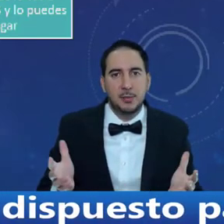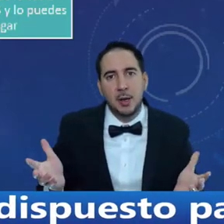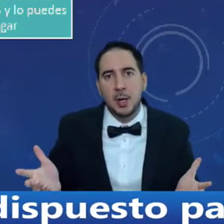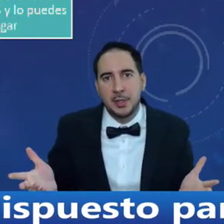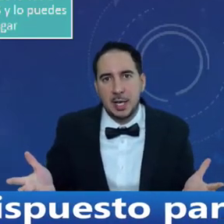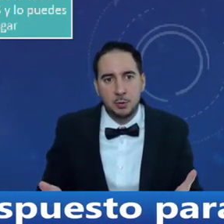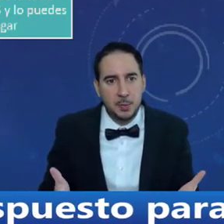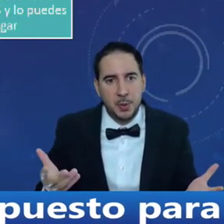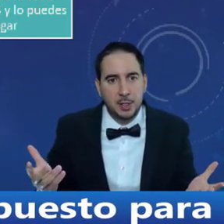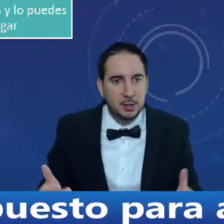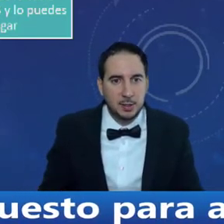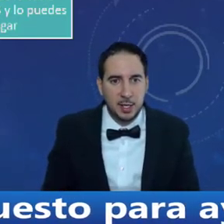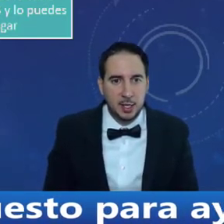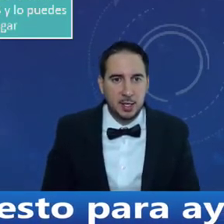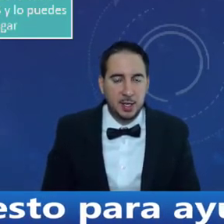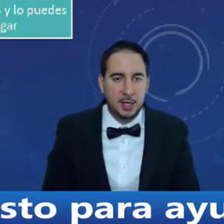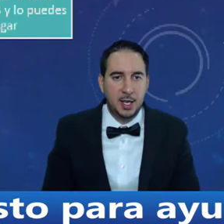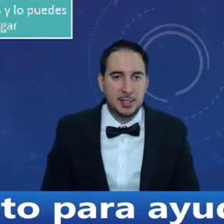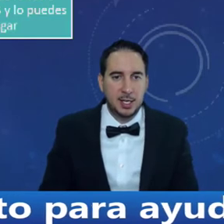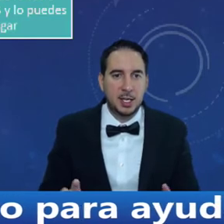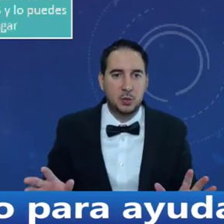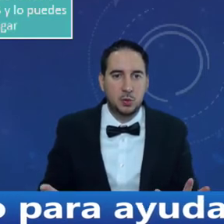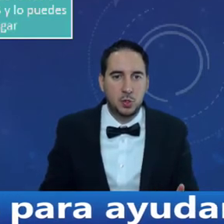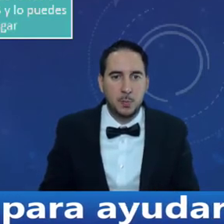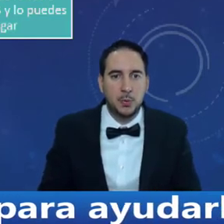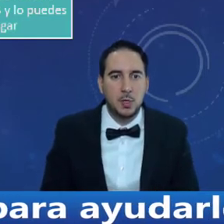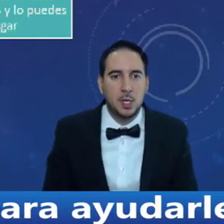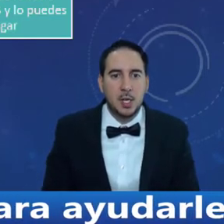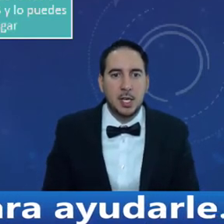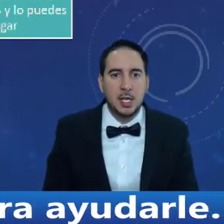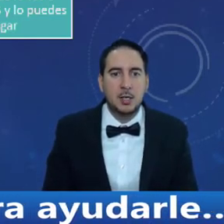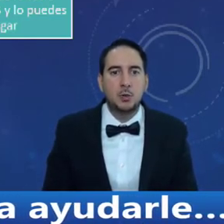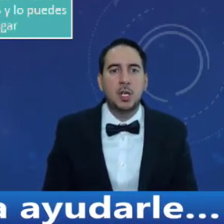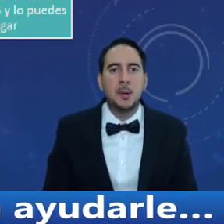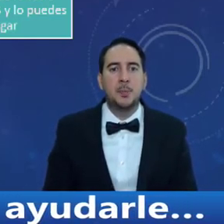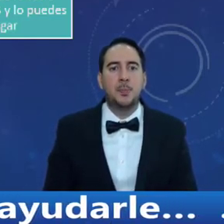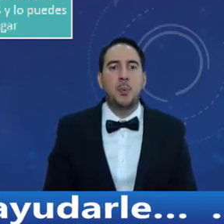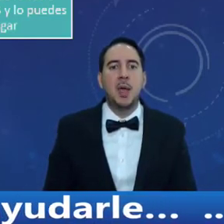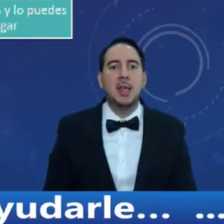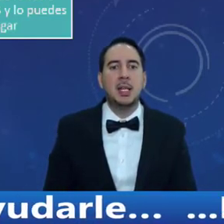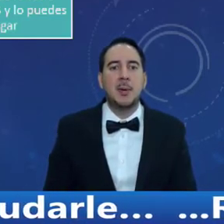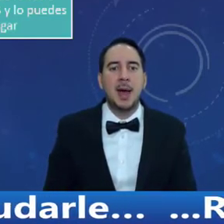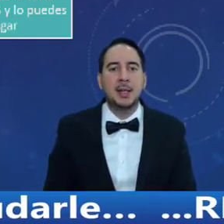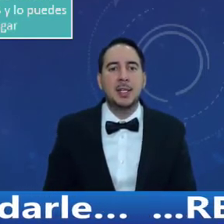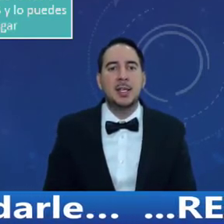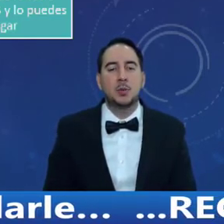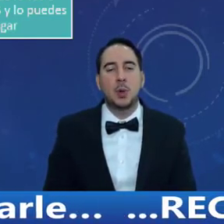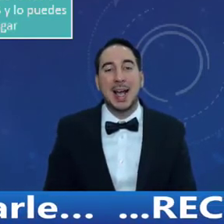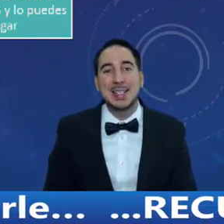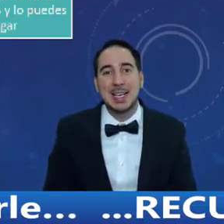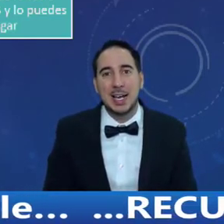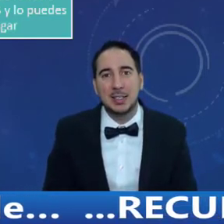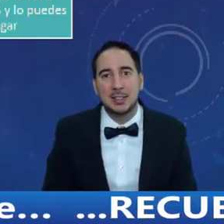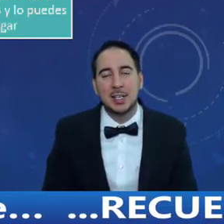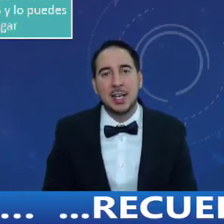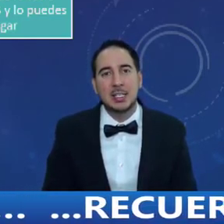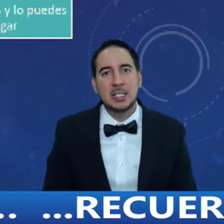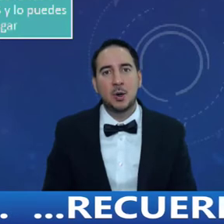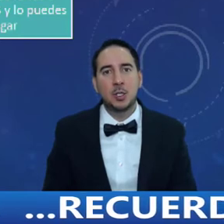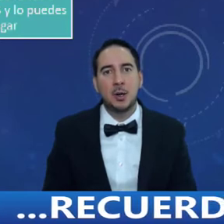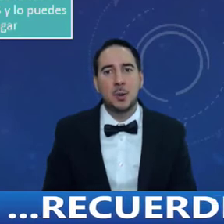bueno, sí, es una ventaja. Usted puede hacer sketchos su tiempo. Y usted puede trabajar desde su casa.